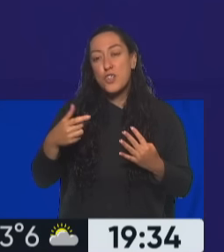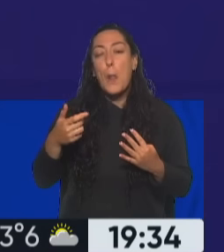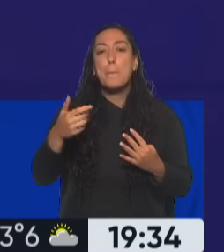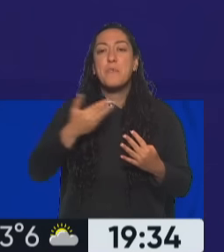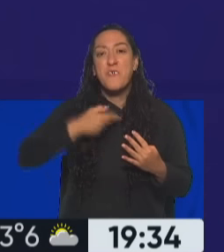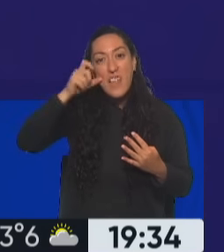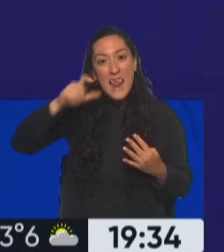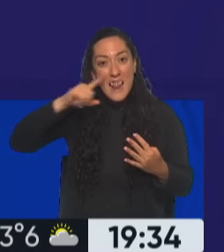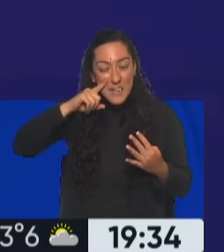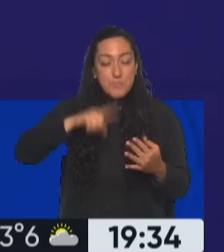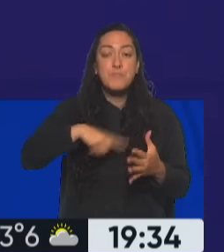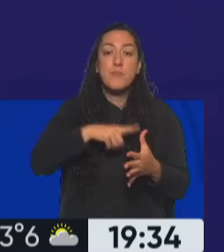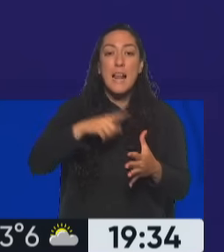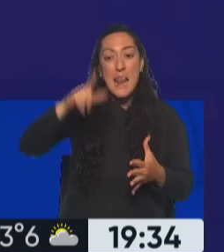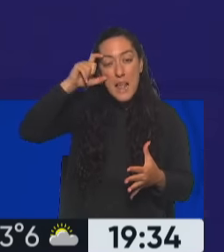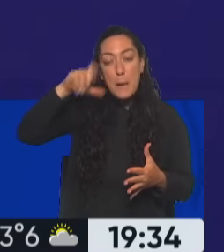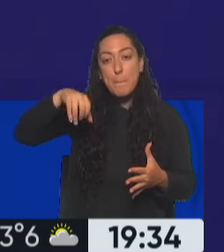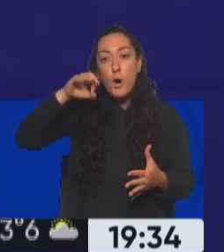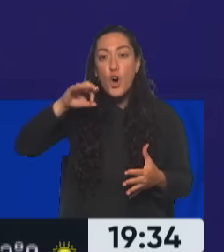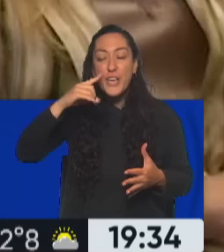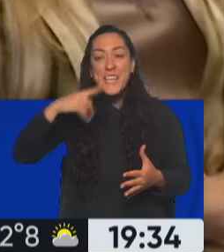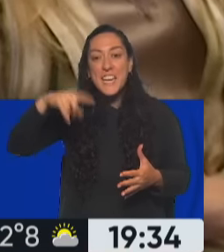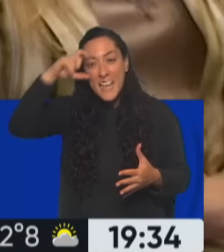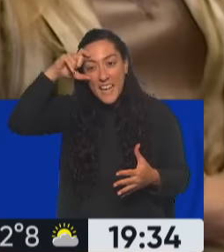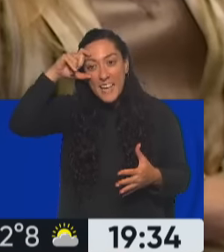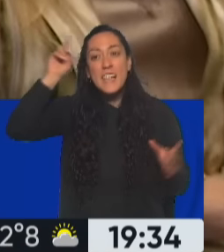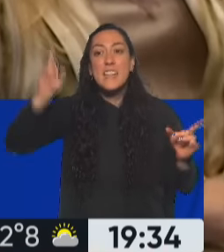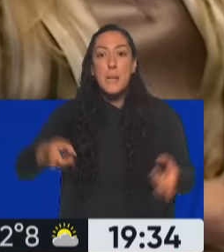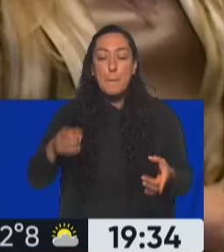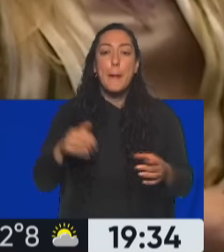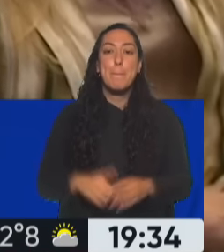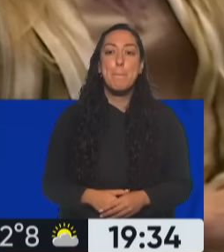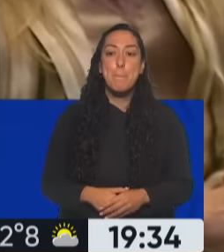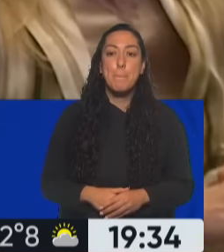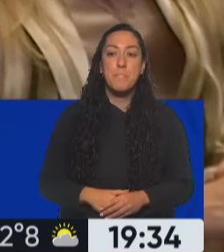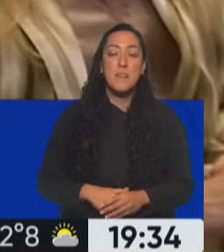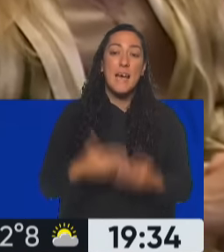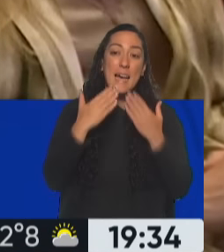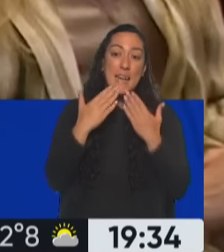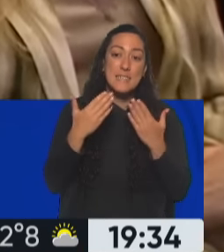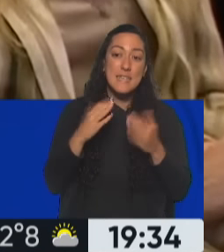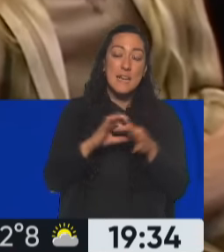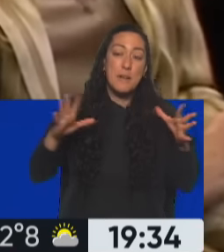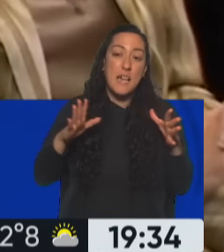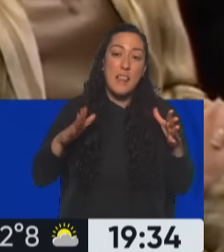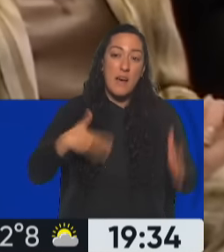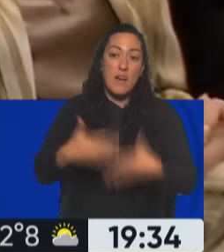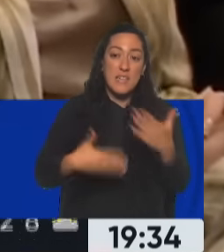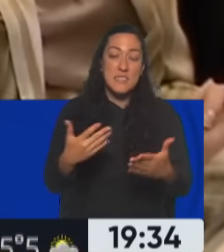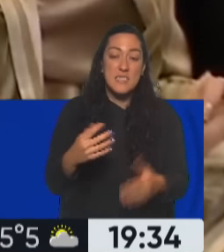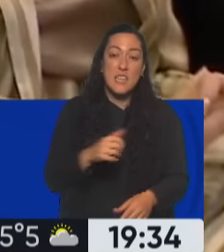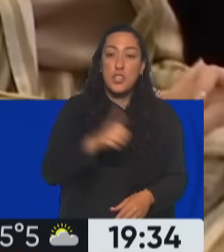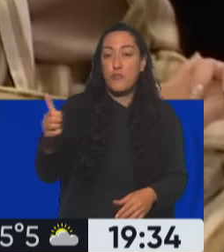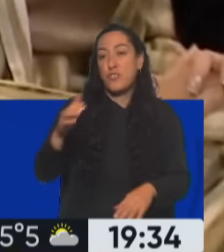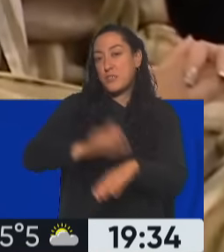Feli, la diputada Lemoine y la gran arquitecta del triunfo de la libertad avanza, Karina Milei.